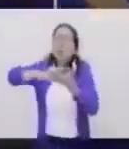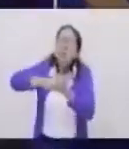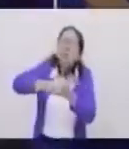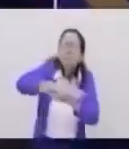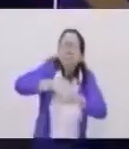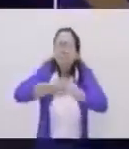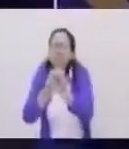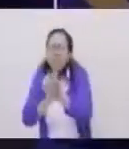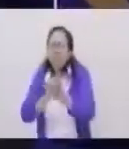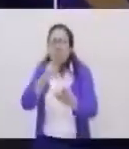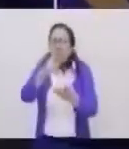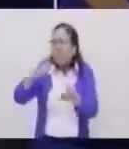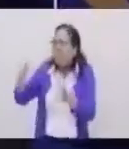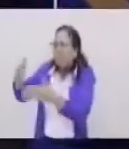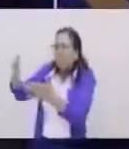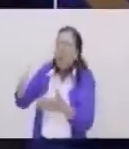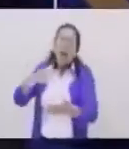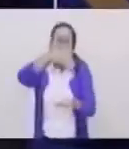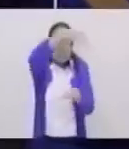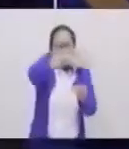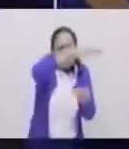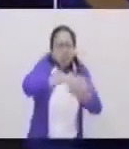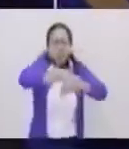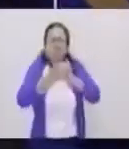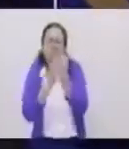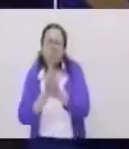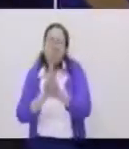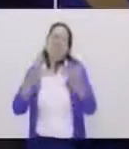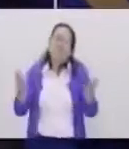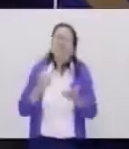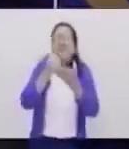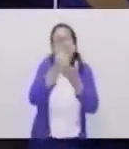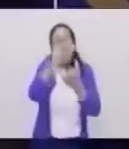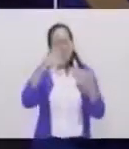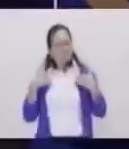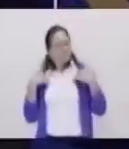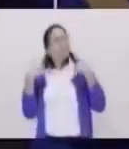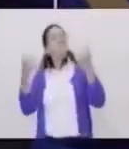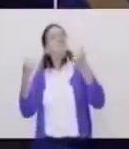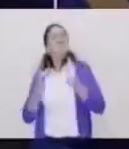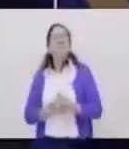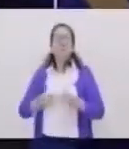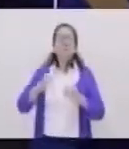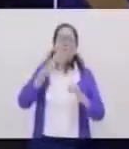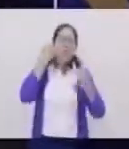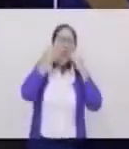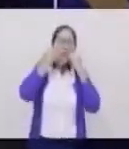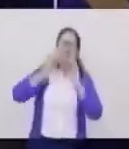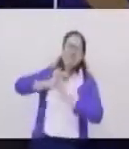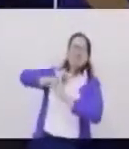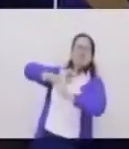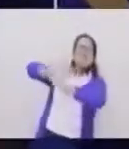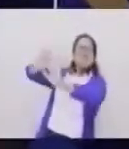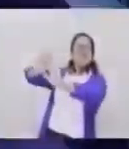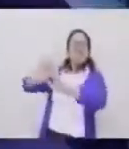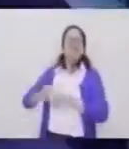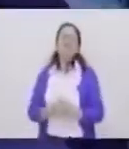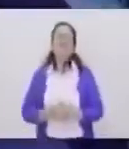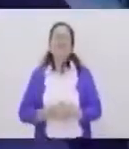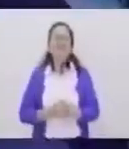jabón. Si no tienes cerca, utiliza alcohol gel. Eso ayudará a que estés sano y alejaremos a todas las